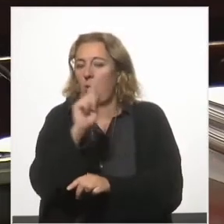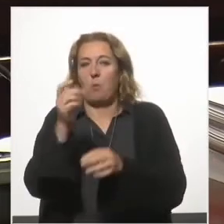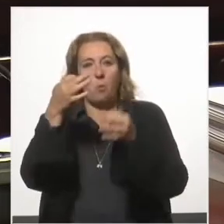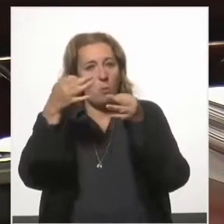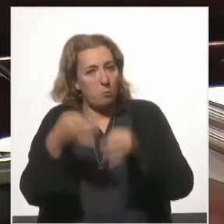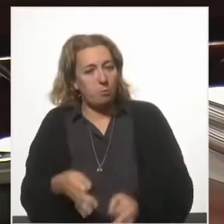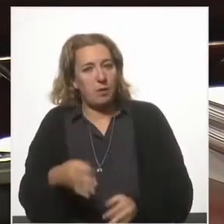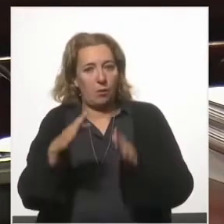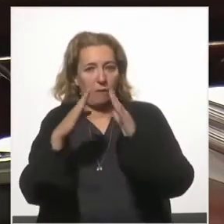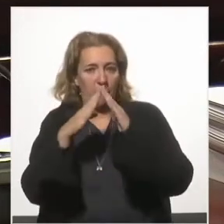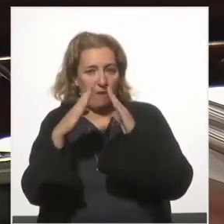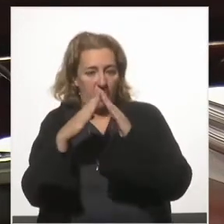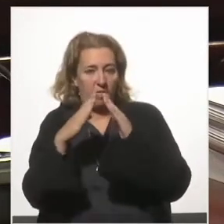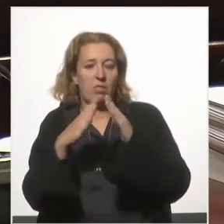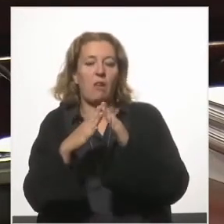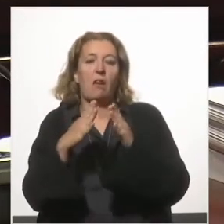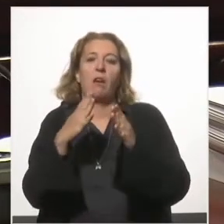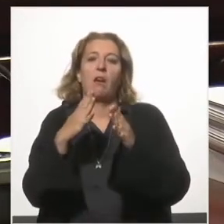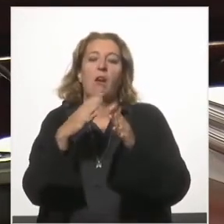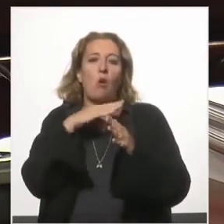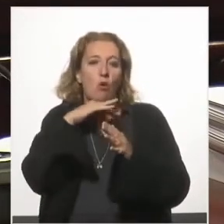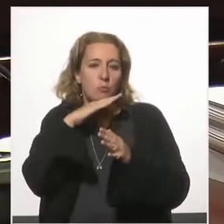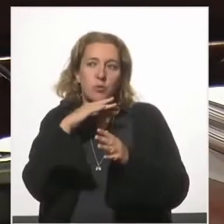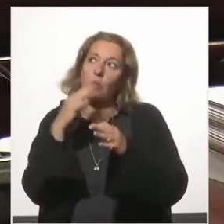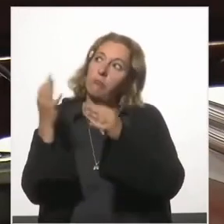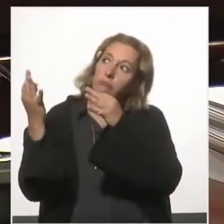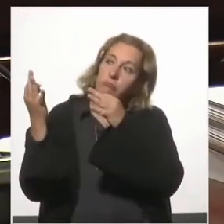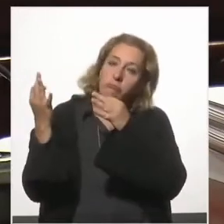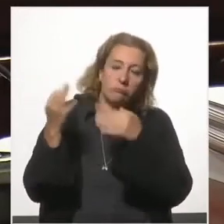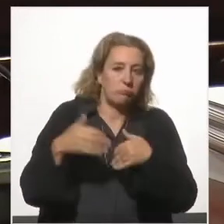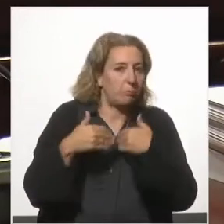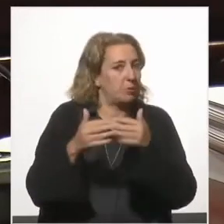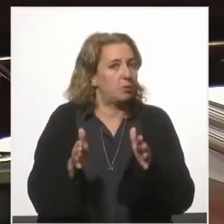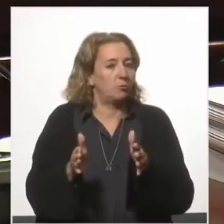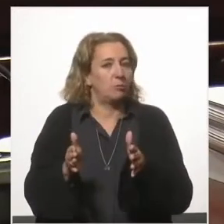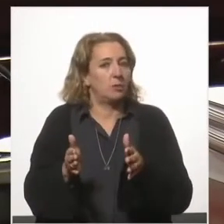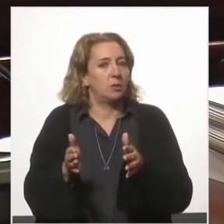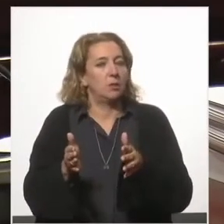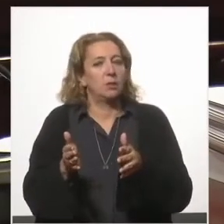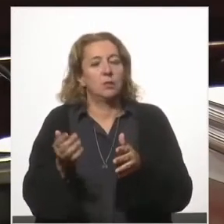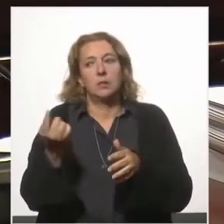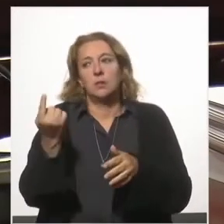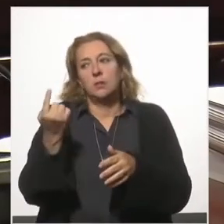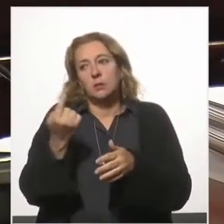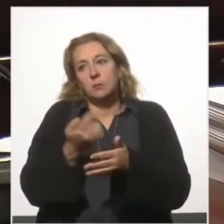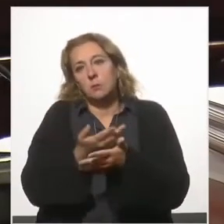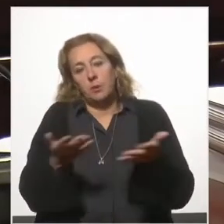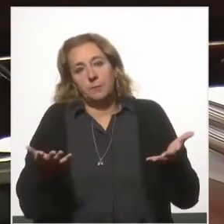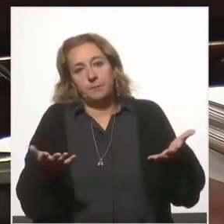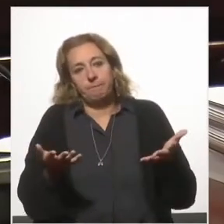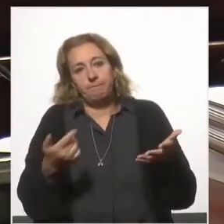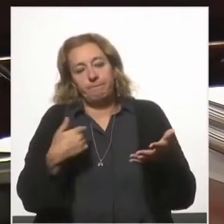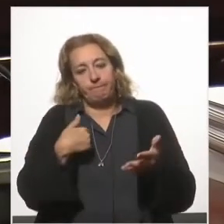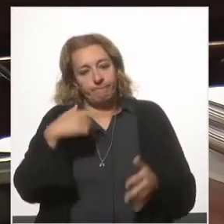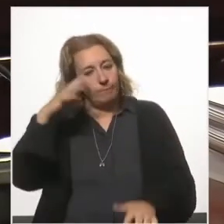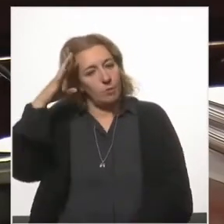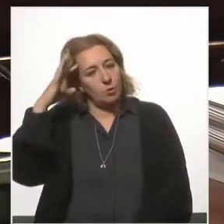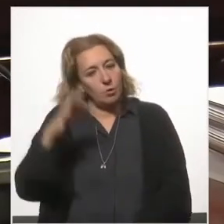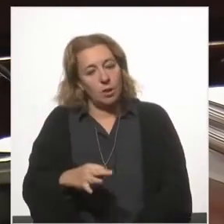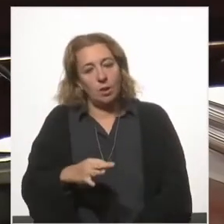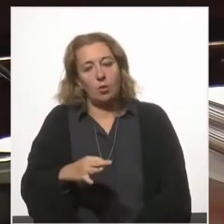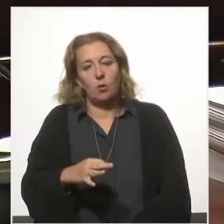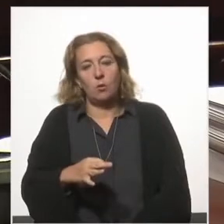vivienda, la corrupción llegó a nosotros. Bueno, yo creo que